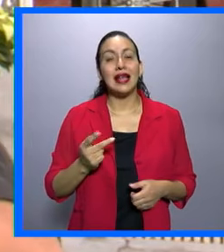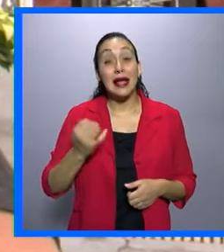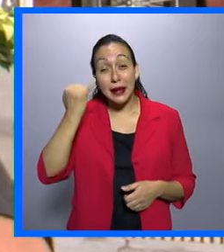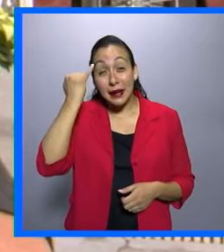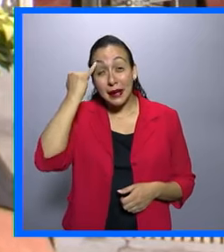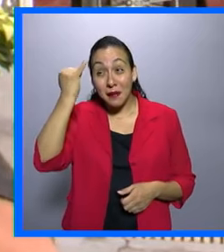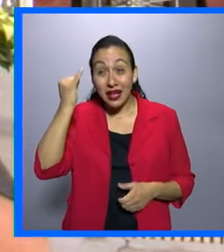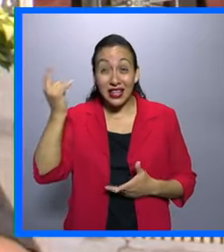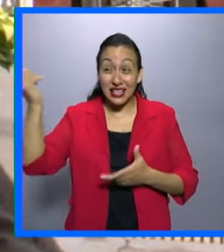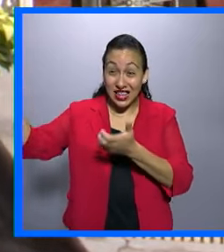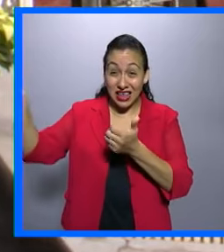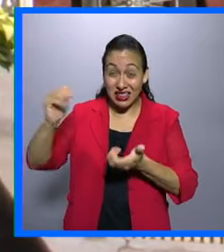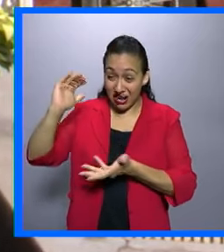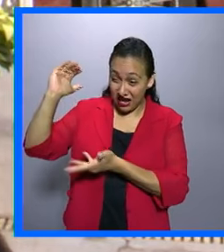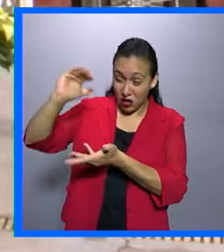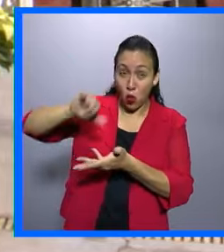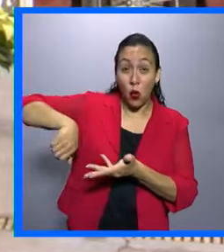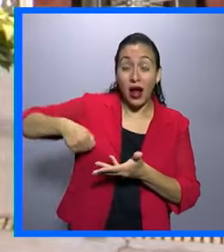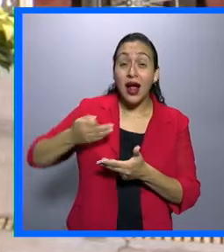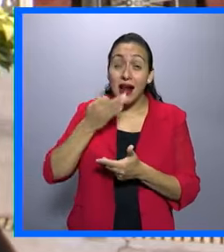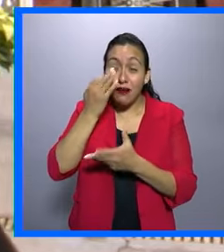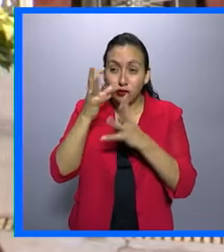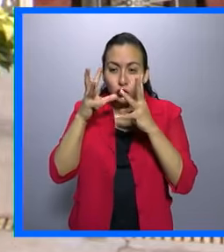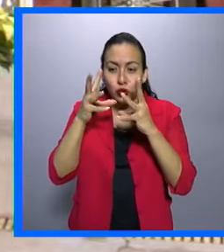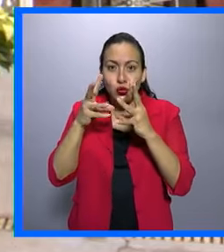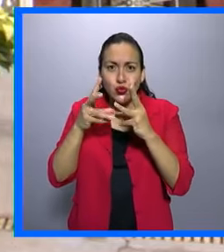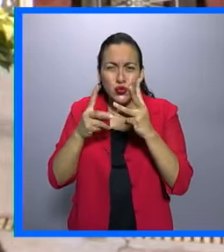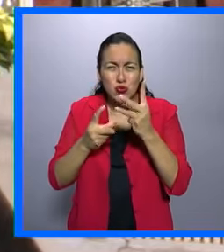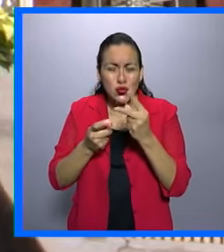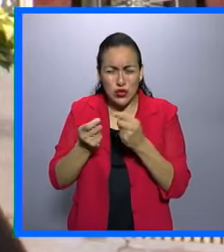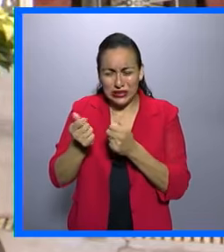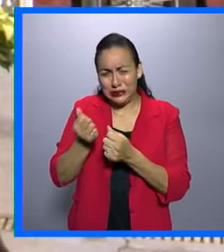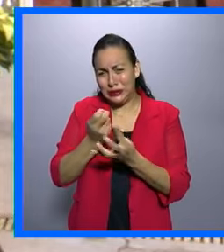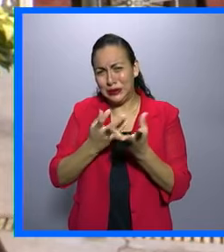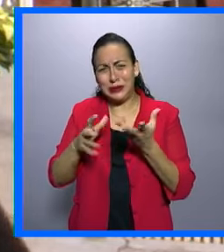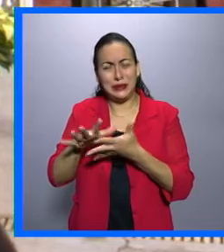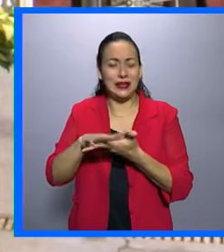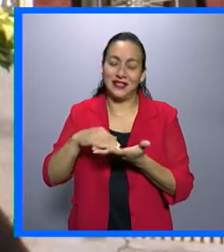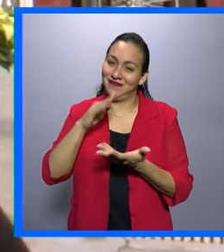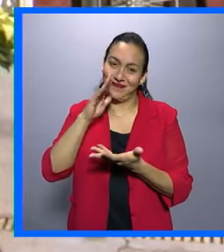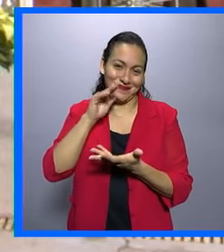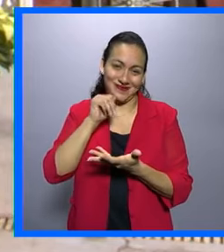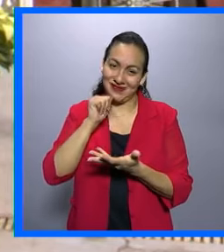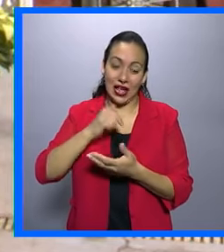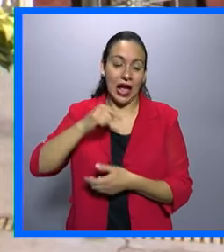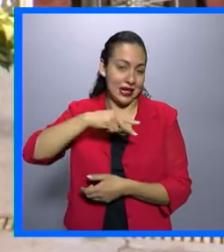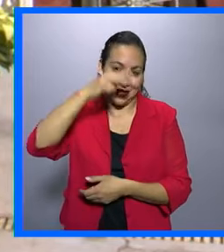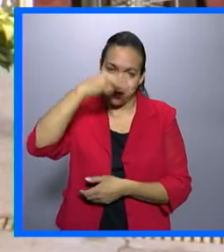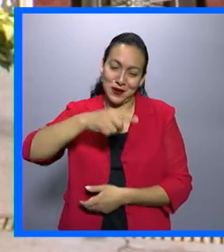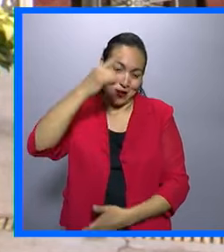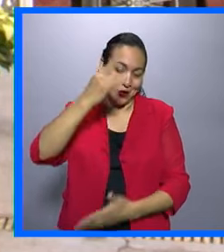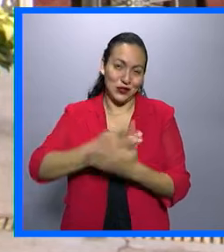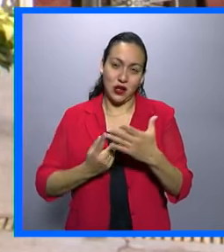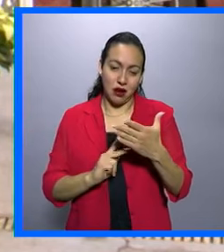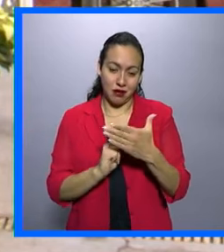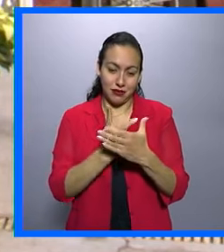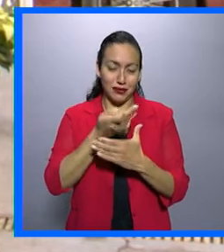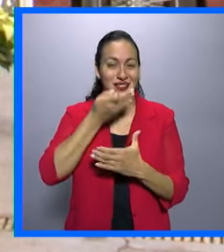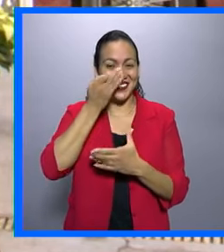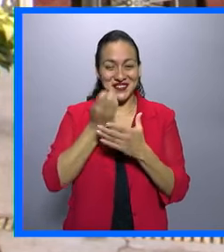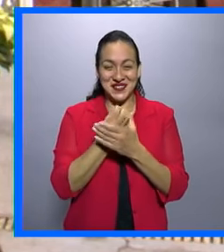mezcla de calor y de humedad. La planta llegaría cocinada, maltratada, rota, y por avión igual, ¿no? Entonces,